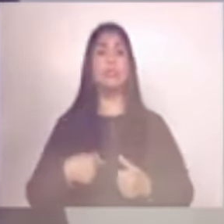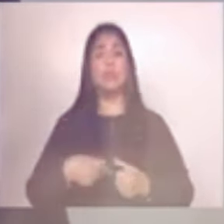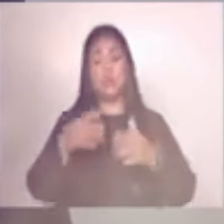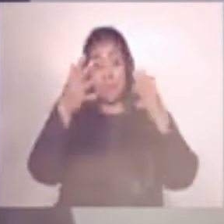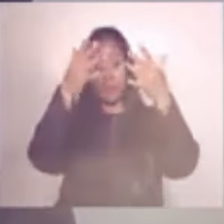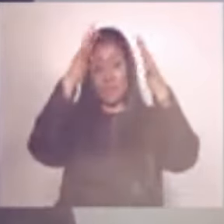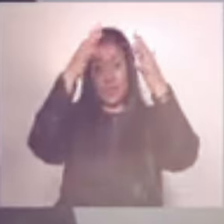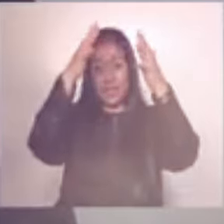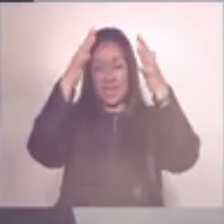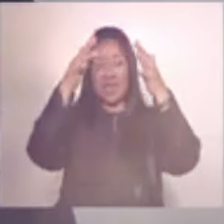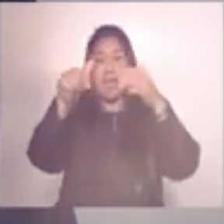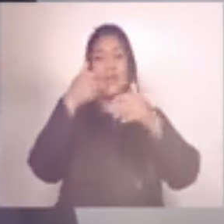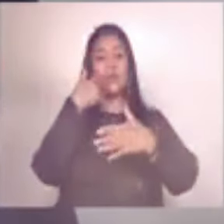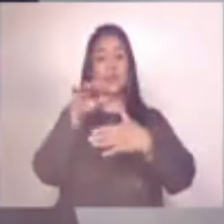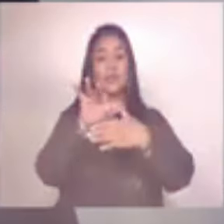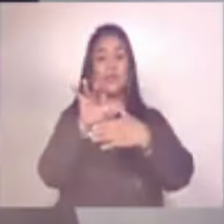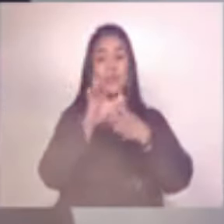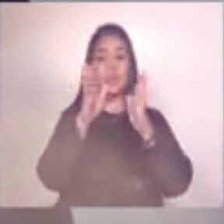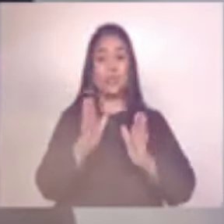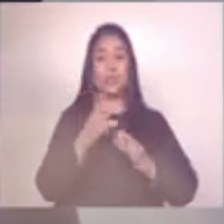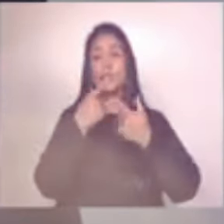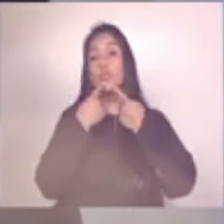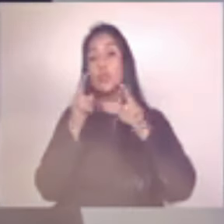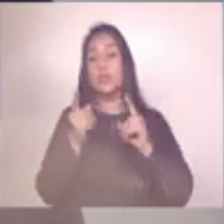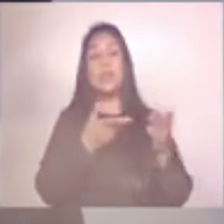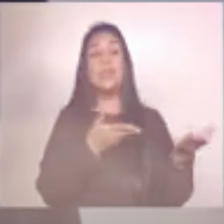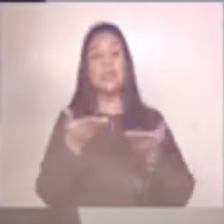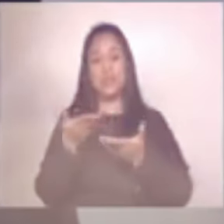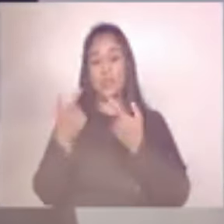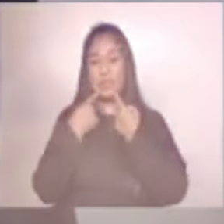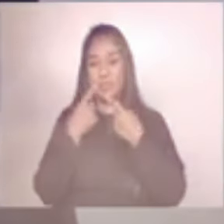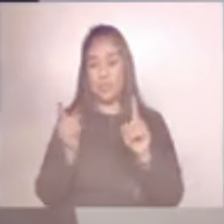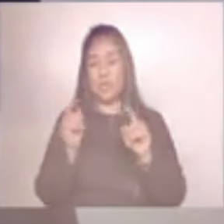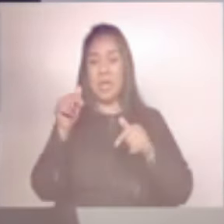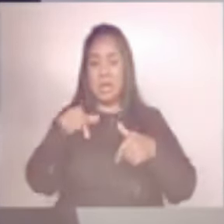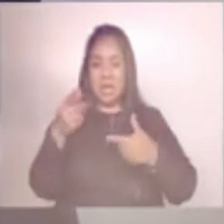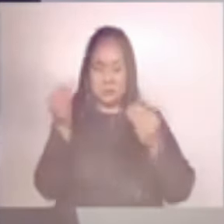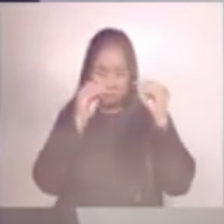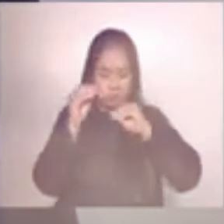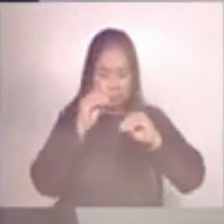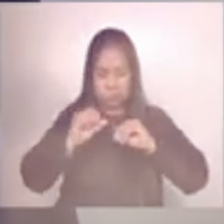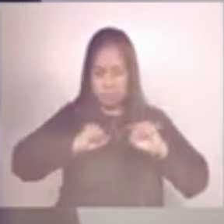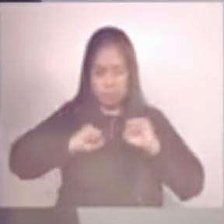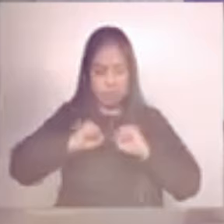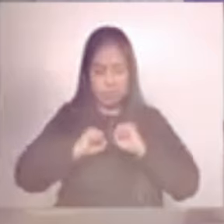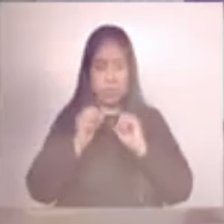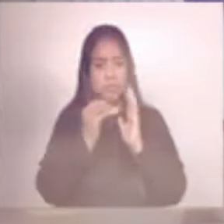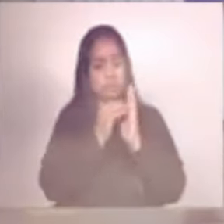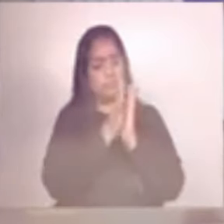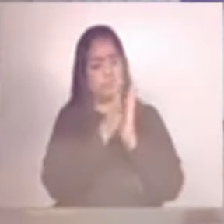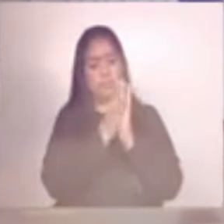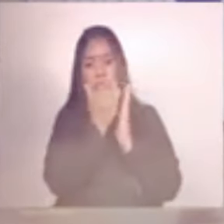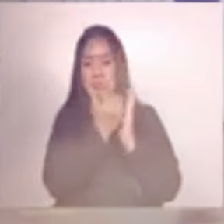Felicito a los funcionarios públicos, a los servidores públicos, que han puesto su esfuerzo y energía en la concreción de esta